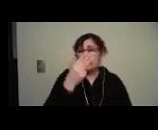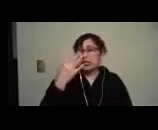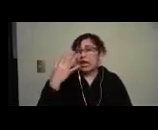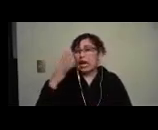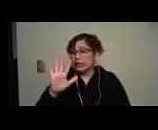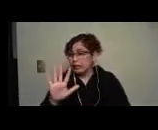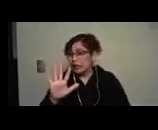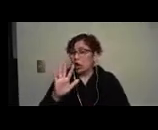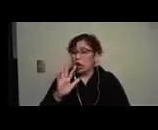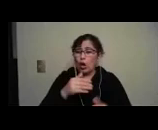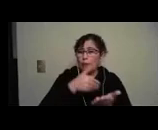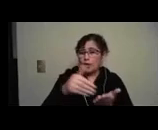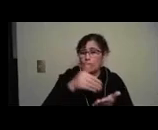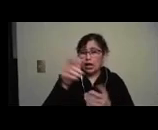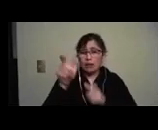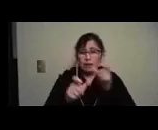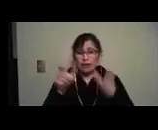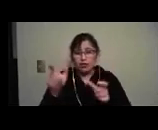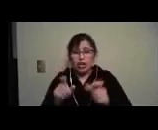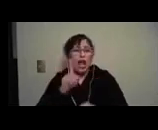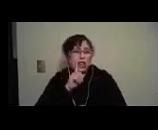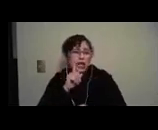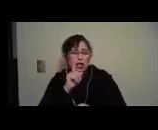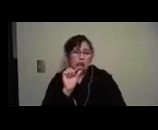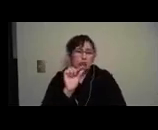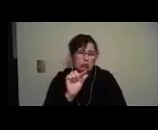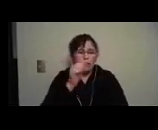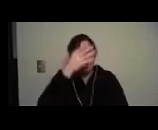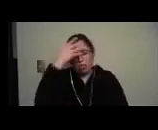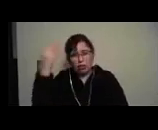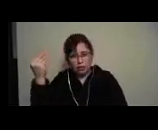día algún grado de demencia, ¿ya? Y esto viene